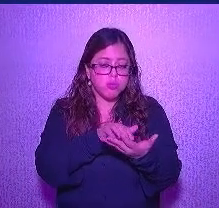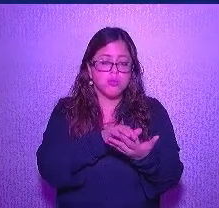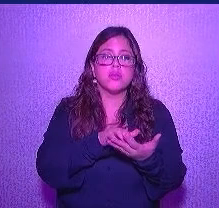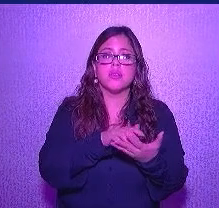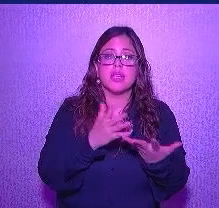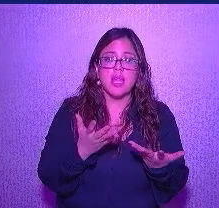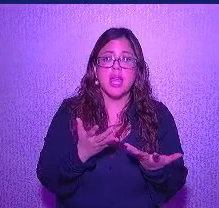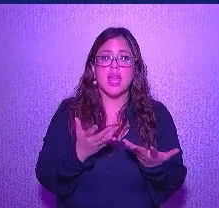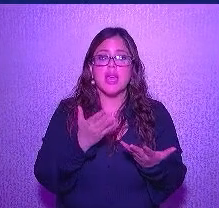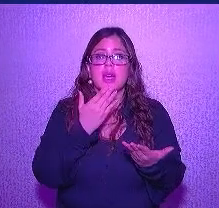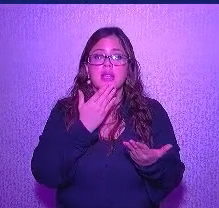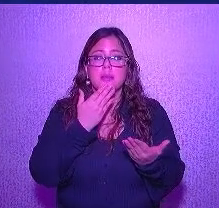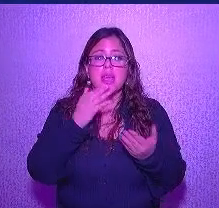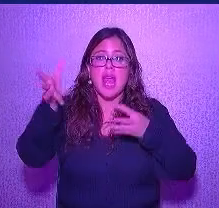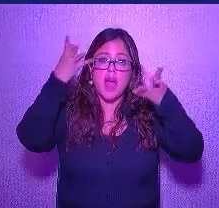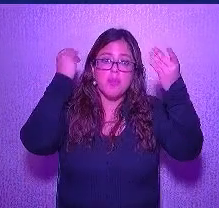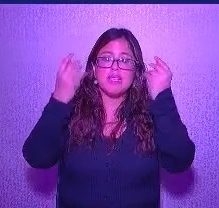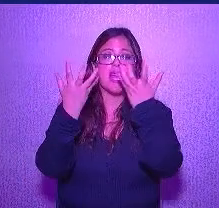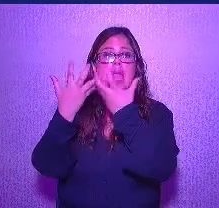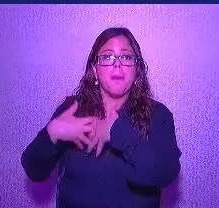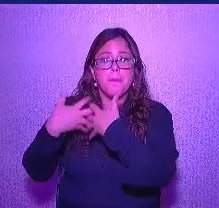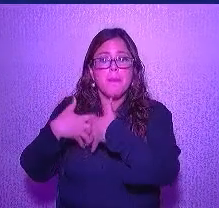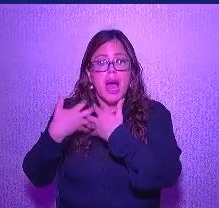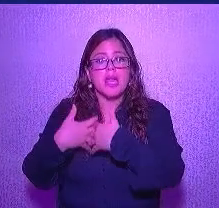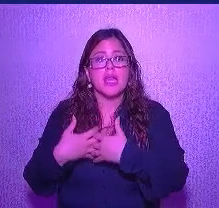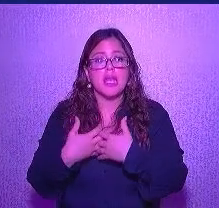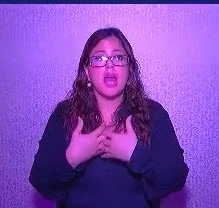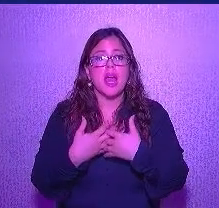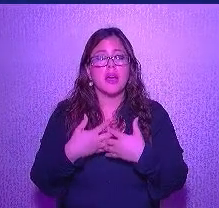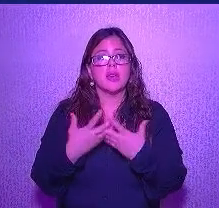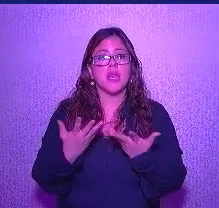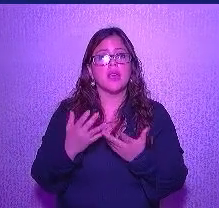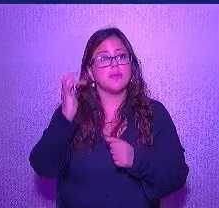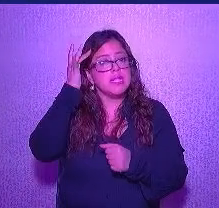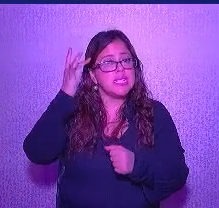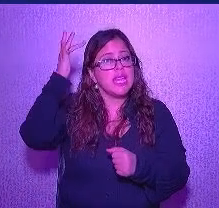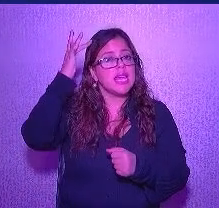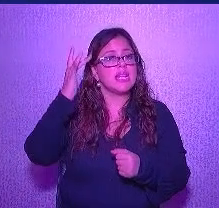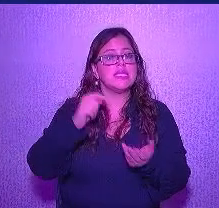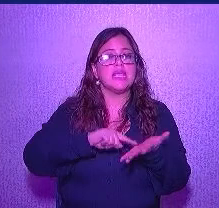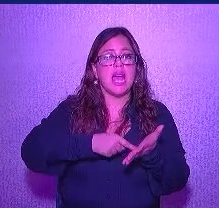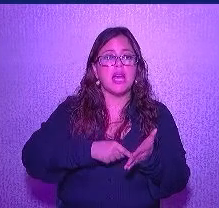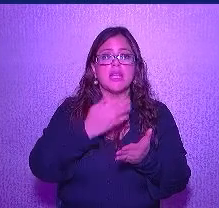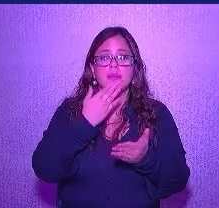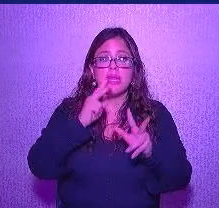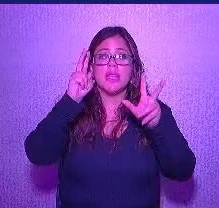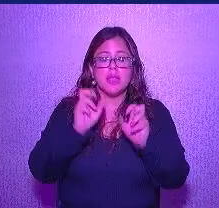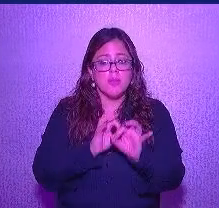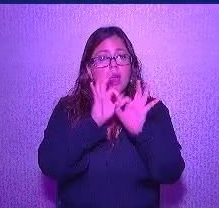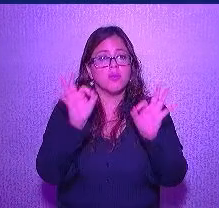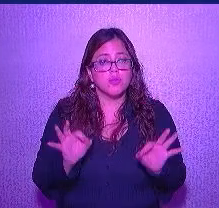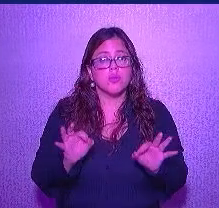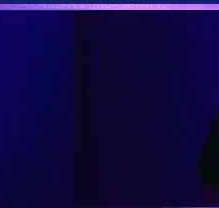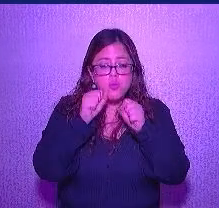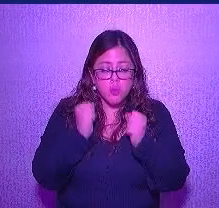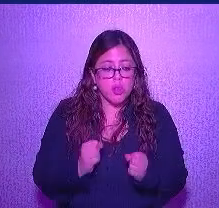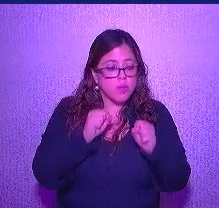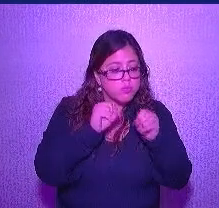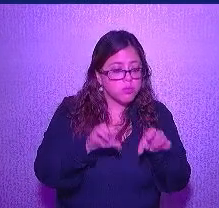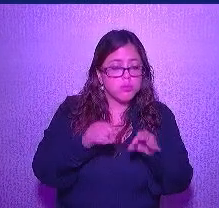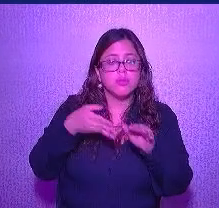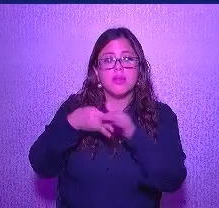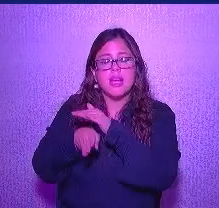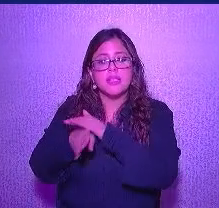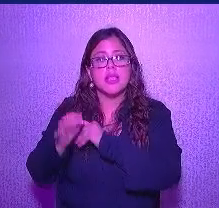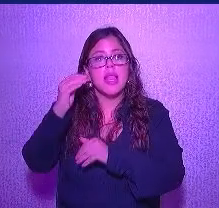uso de ciberseguridad como también lo hacemos no en una visión en la parte educacional Cómo poder educar Cómo poder acelerar